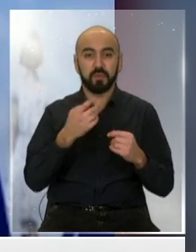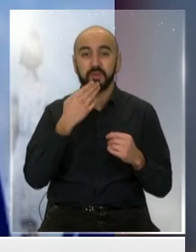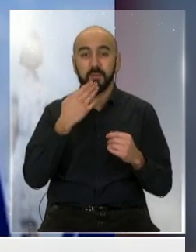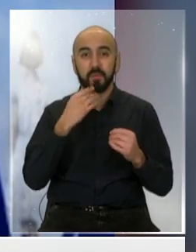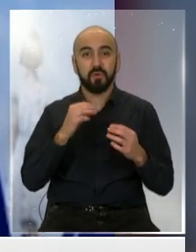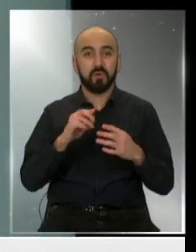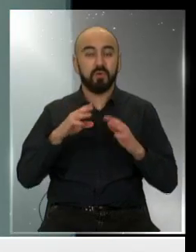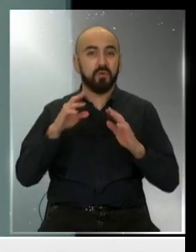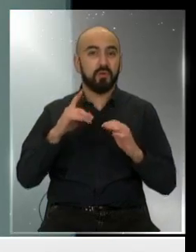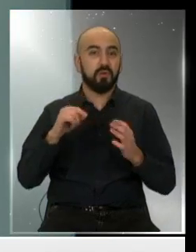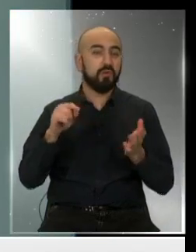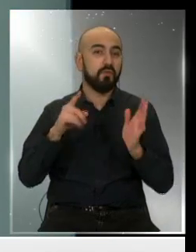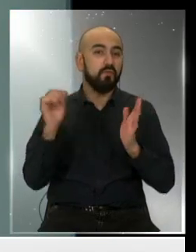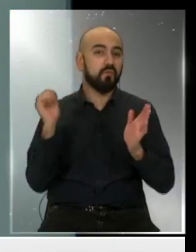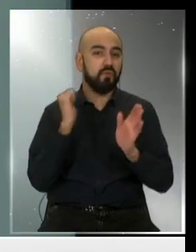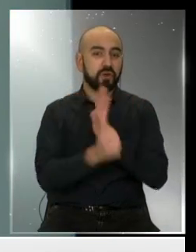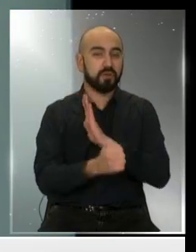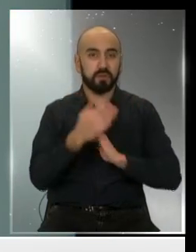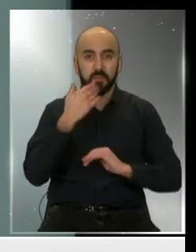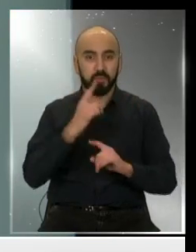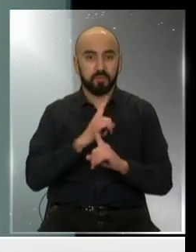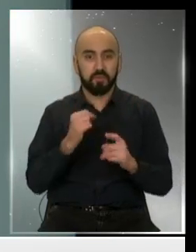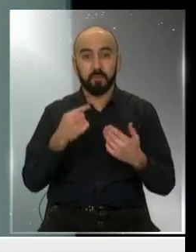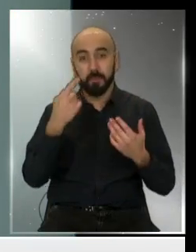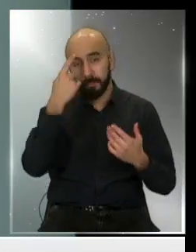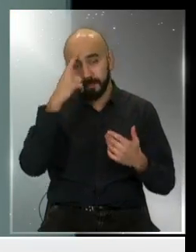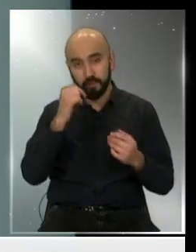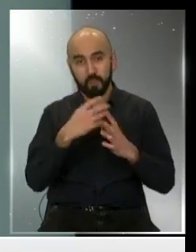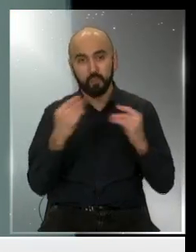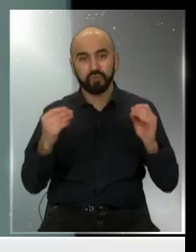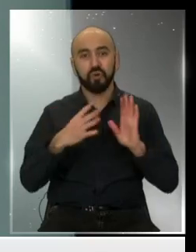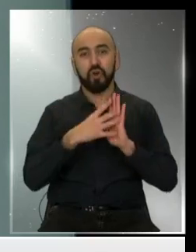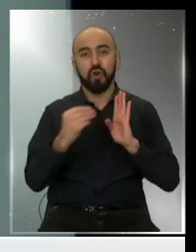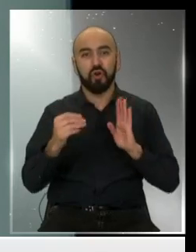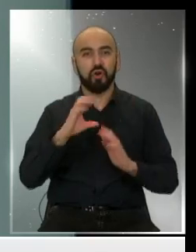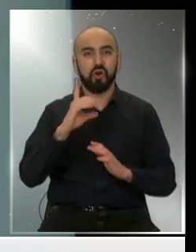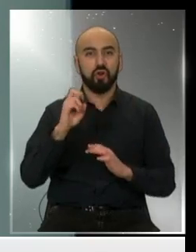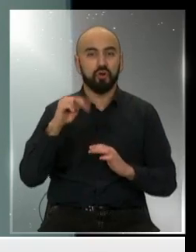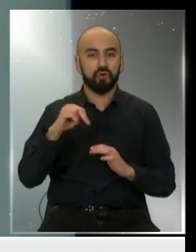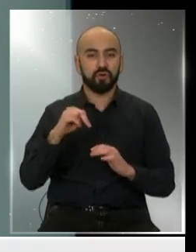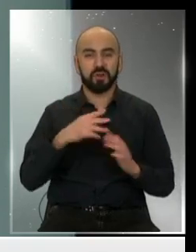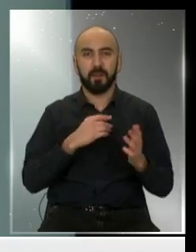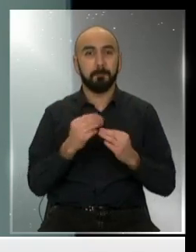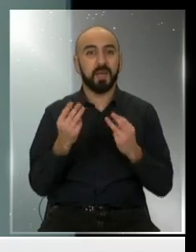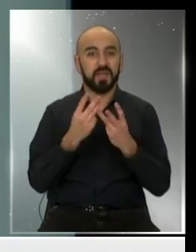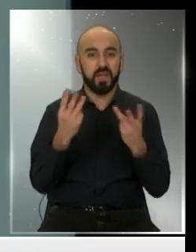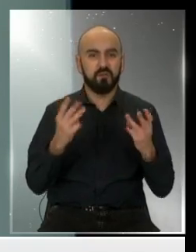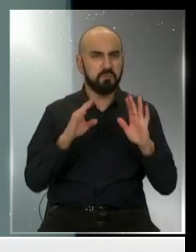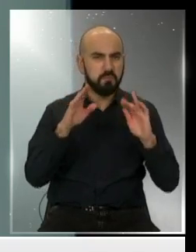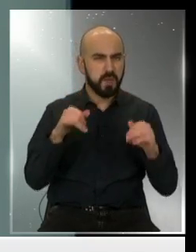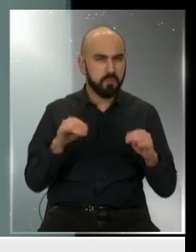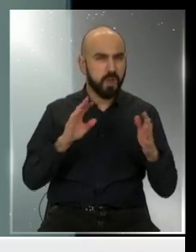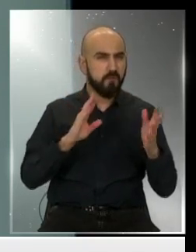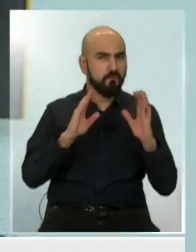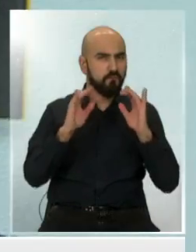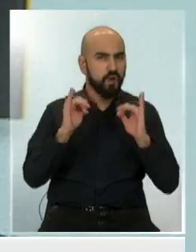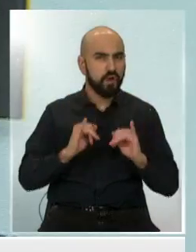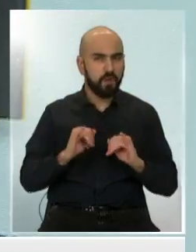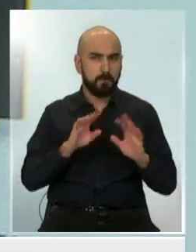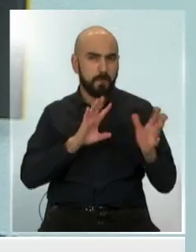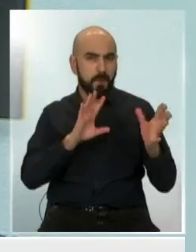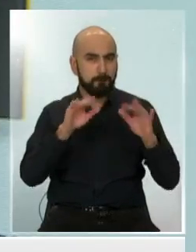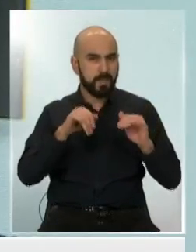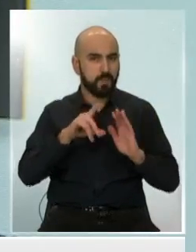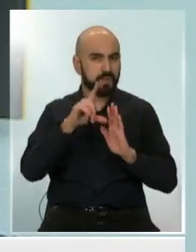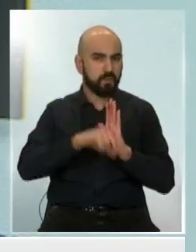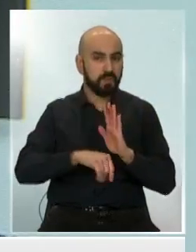tampoco la dan de baja. Sin embargo, hay muchos clones. ¿A qué nos referimos con clones? Con páginas que ocupan la misma plantilla, los mismos descuentos,